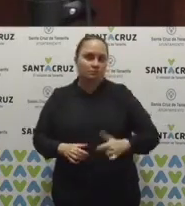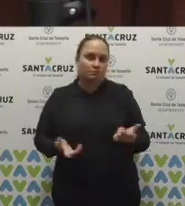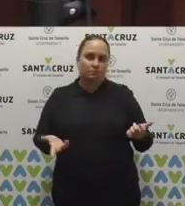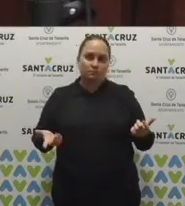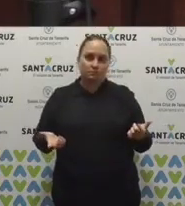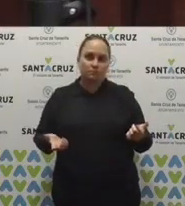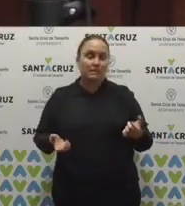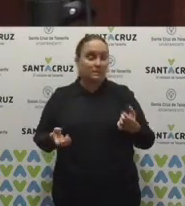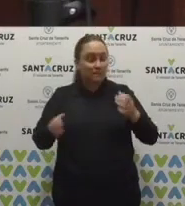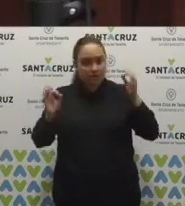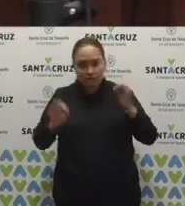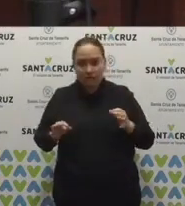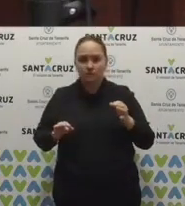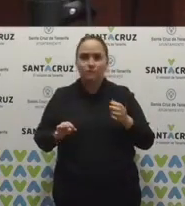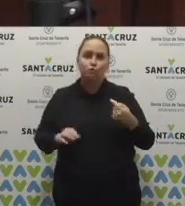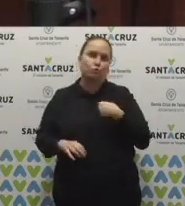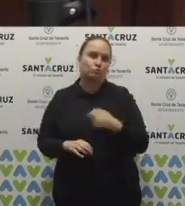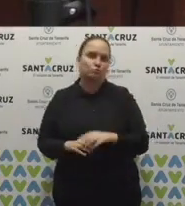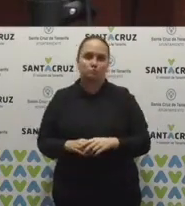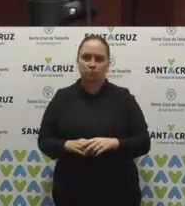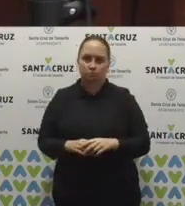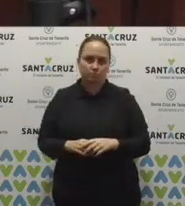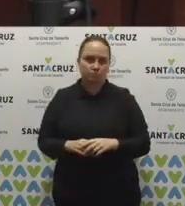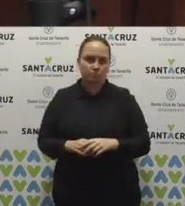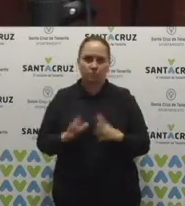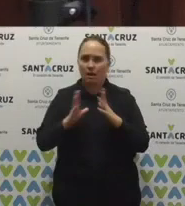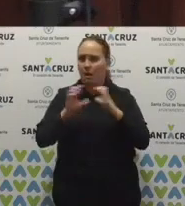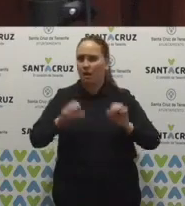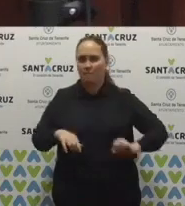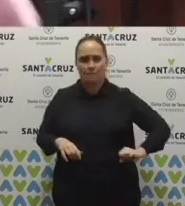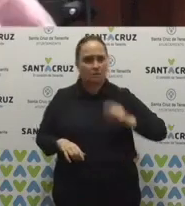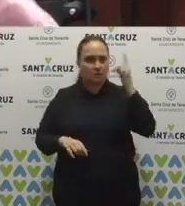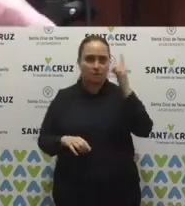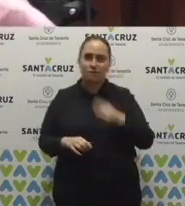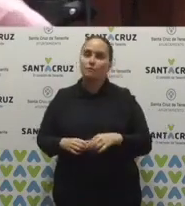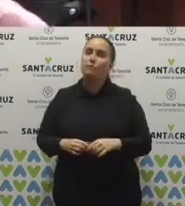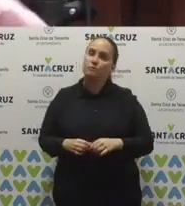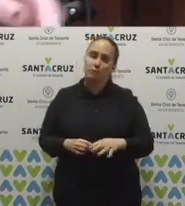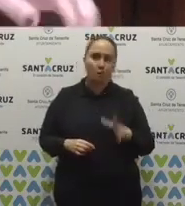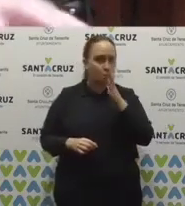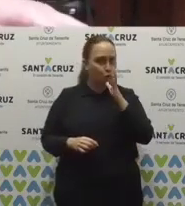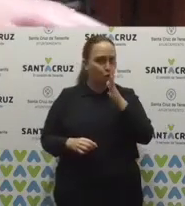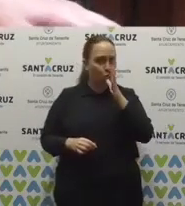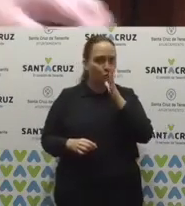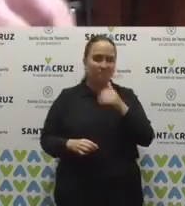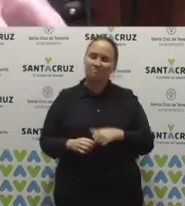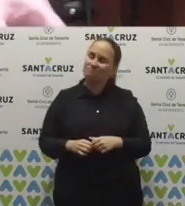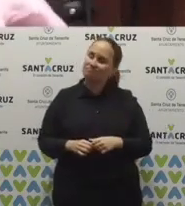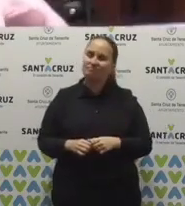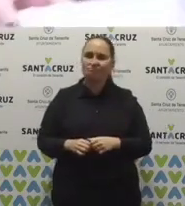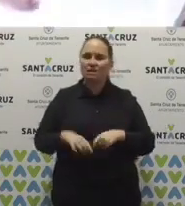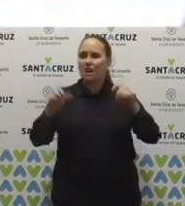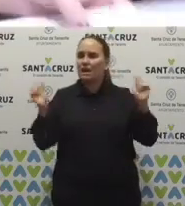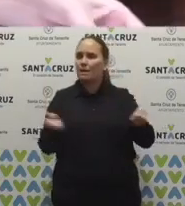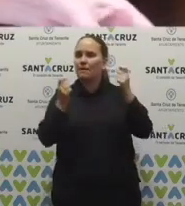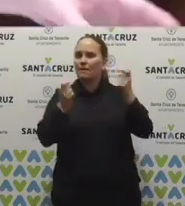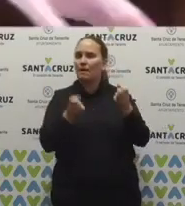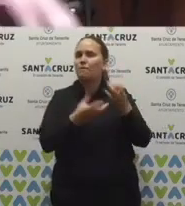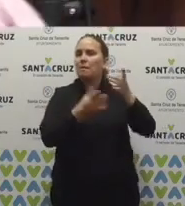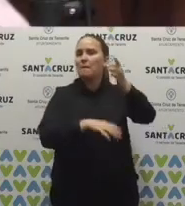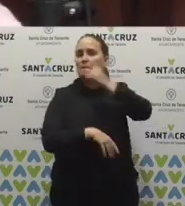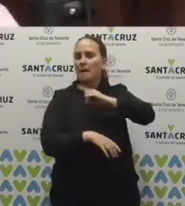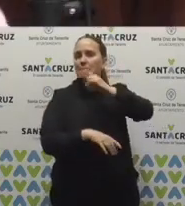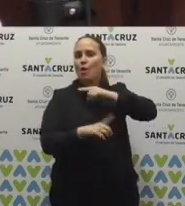sin duda esa era yo porque ha sido bastante yo la valoro como triste la campaña de desinformación